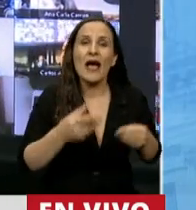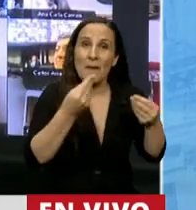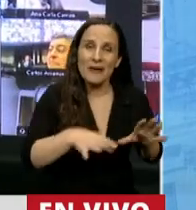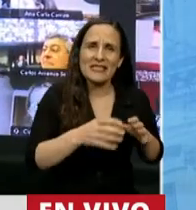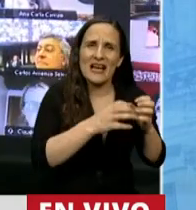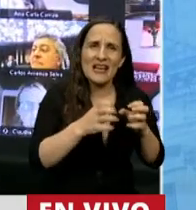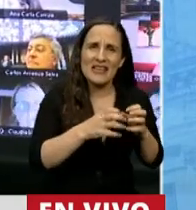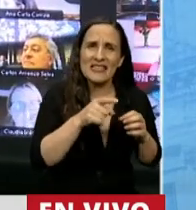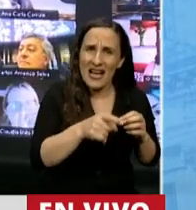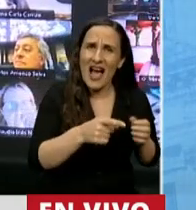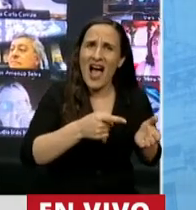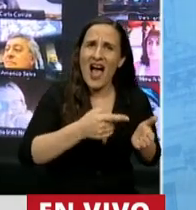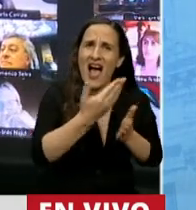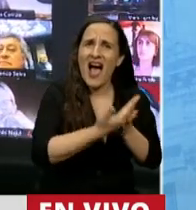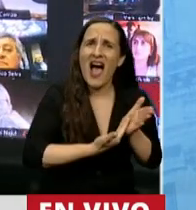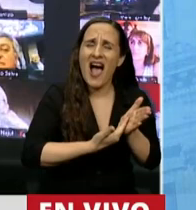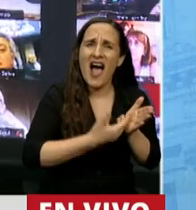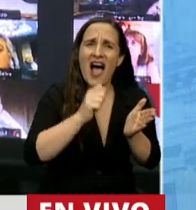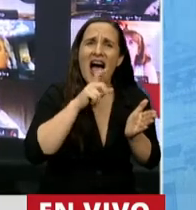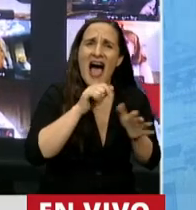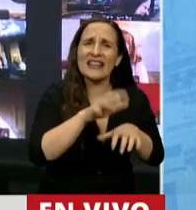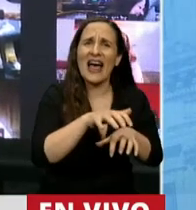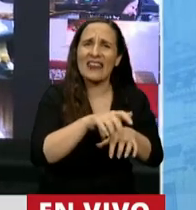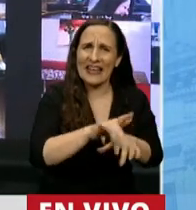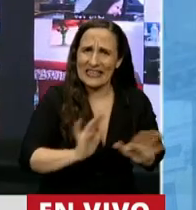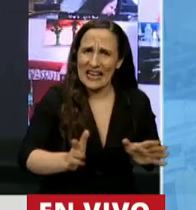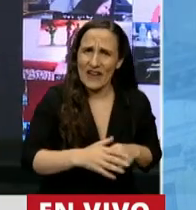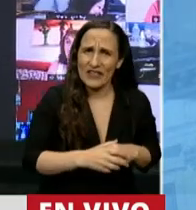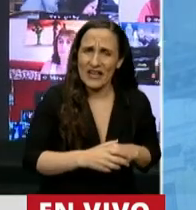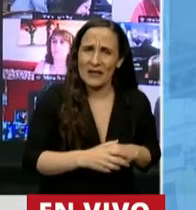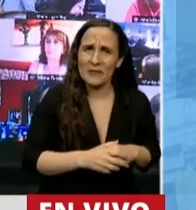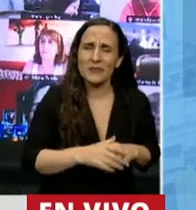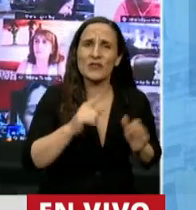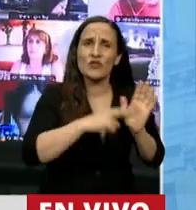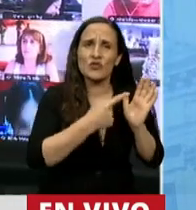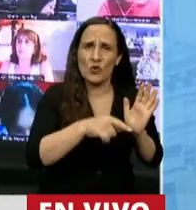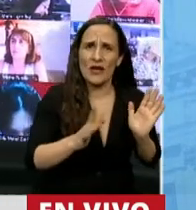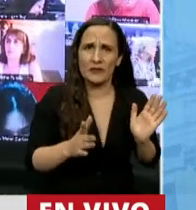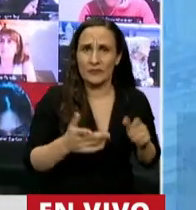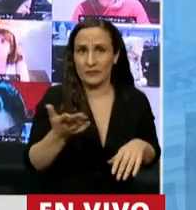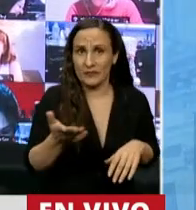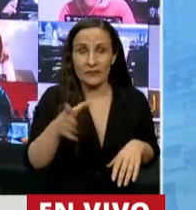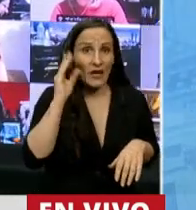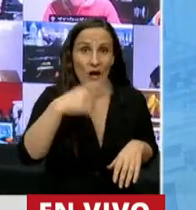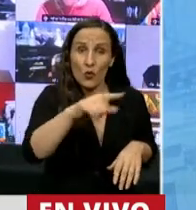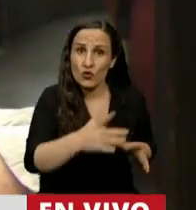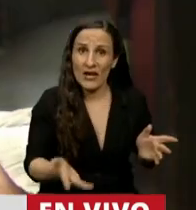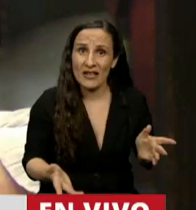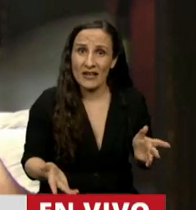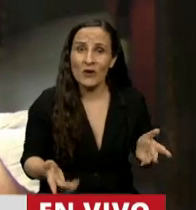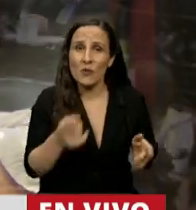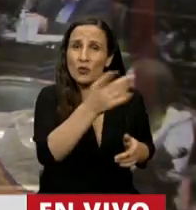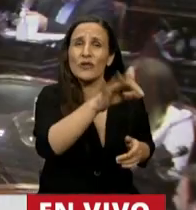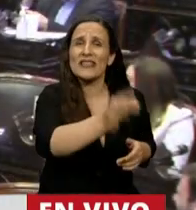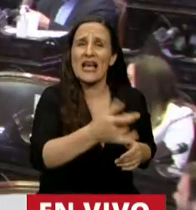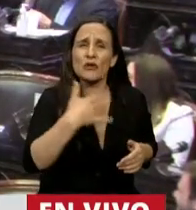sesión. Están las actas, están las taquigráficas, está en la Ciudad de Buenos Aires. Diputada, escuchen, porque aparte saben